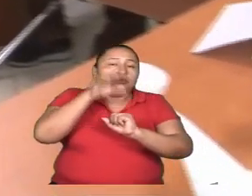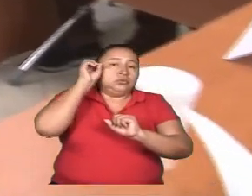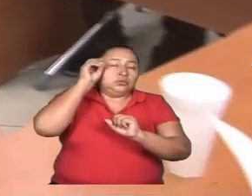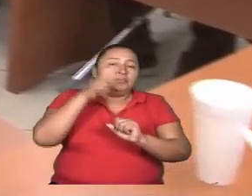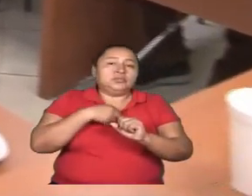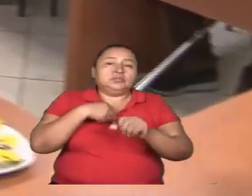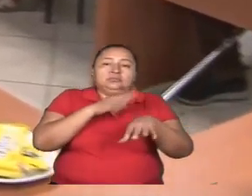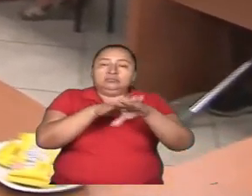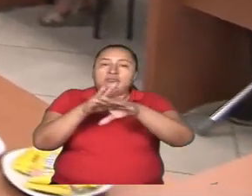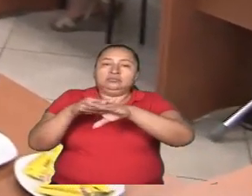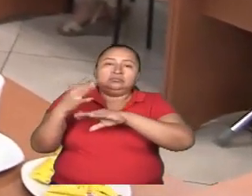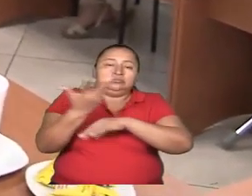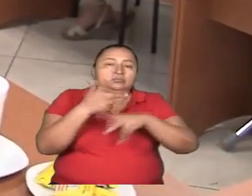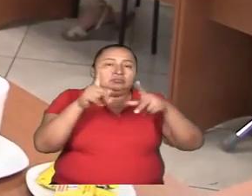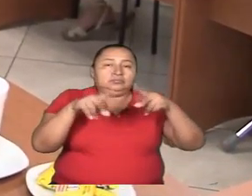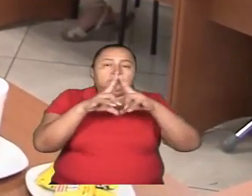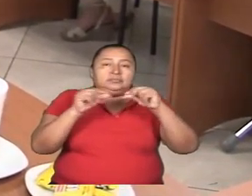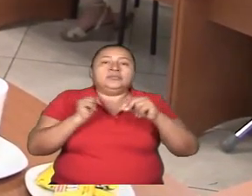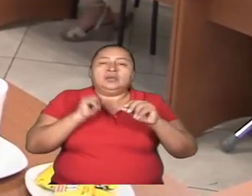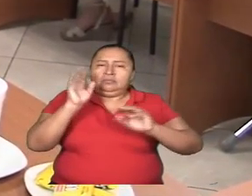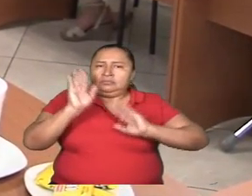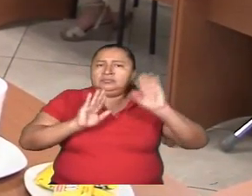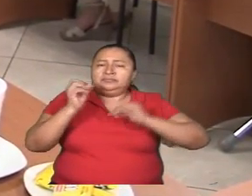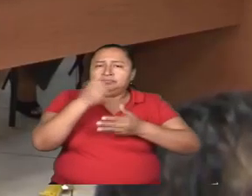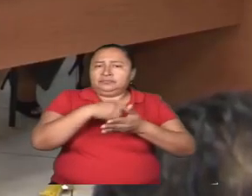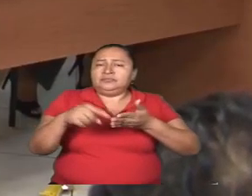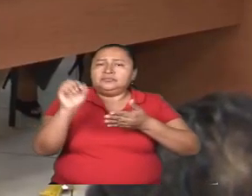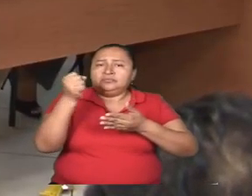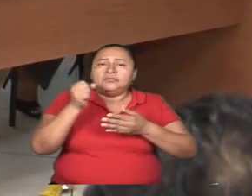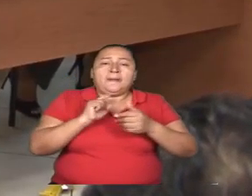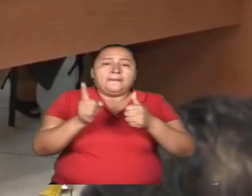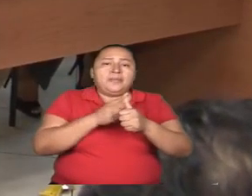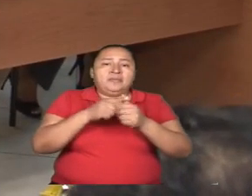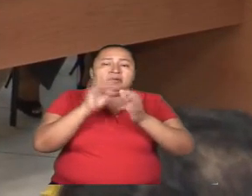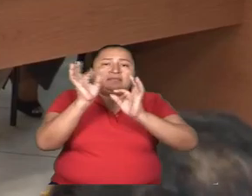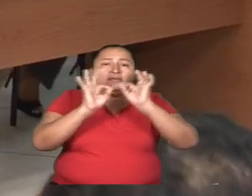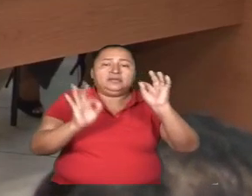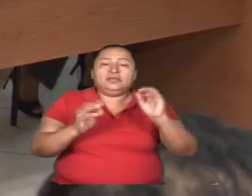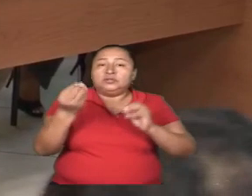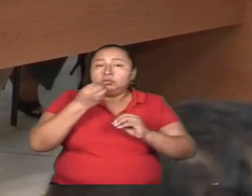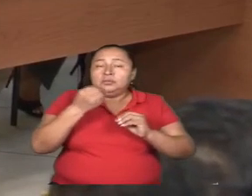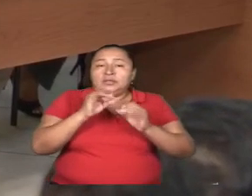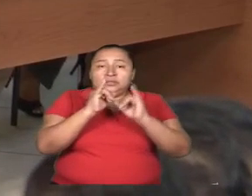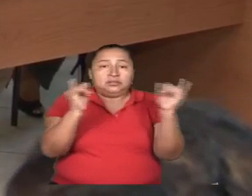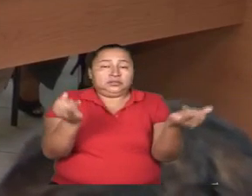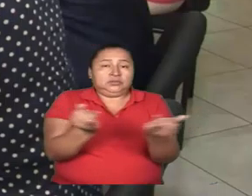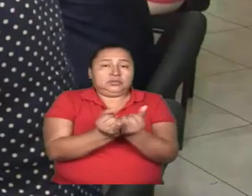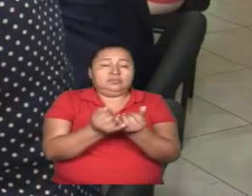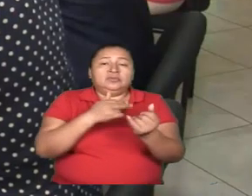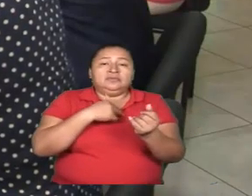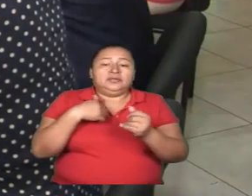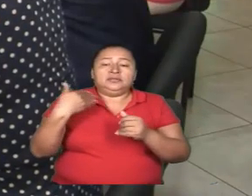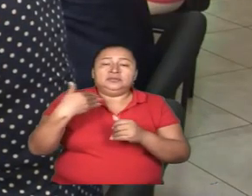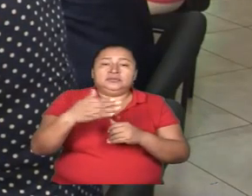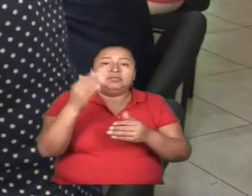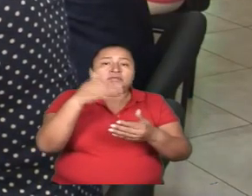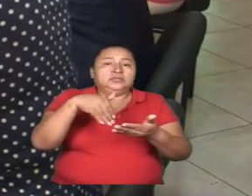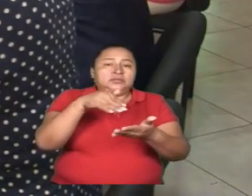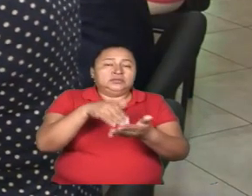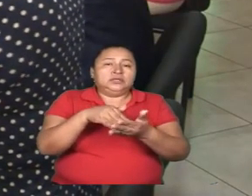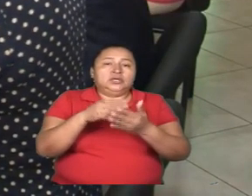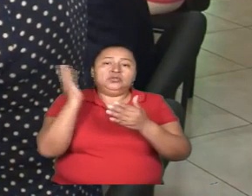una invitación a los nicaragüenses a participar este fin de semana en el primer Festival Gastronómico Internacional que se estará desarrollando en el Centro de